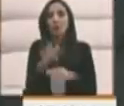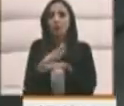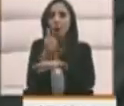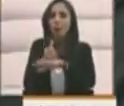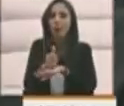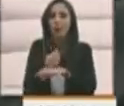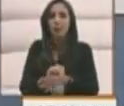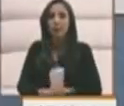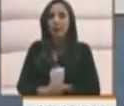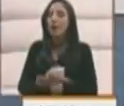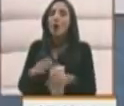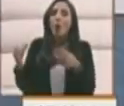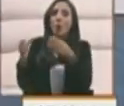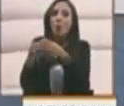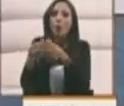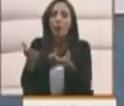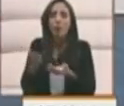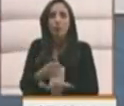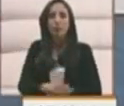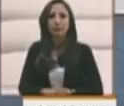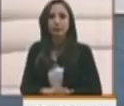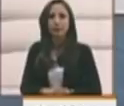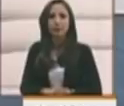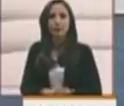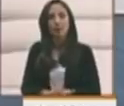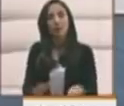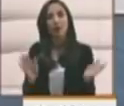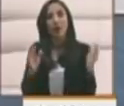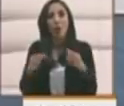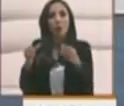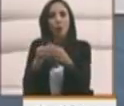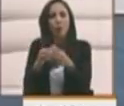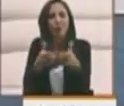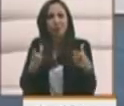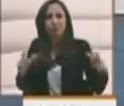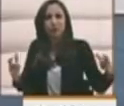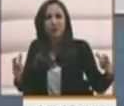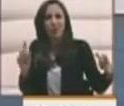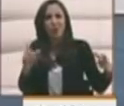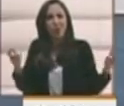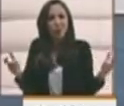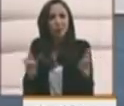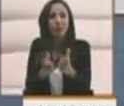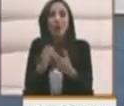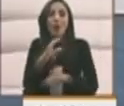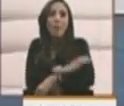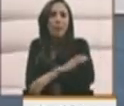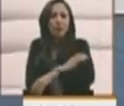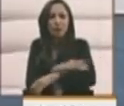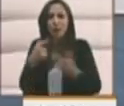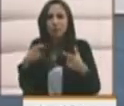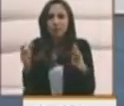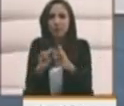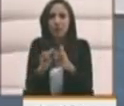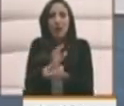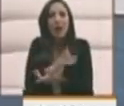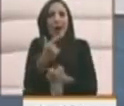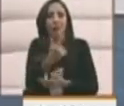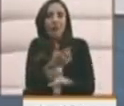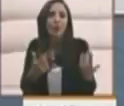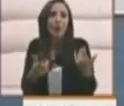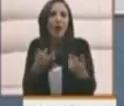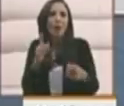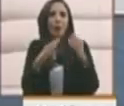Un sector importantísimo, cuidado y no mayoritario, de la oposición. Y cuando hablo de la oposición, no hablo solamente de los jerarcas de